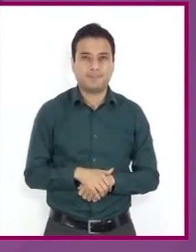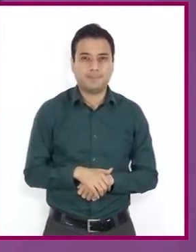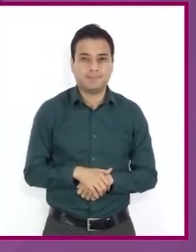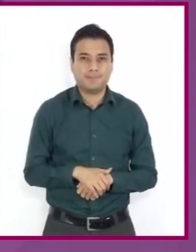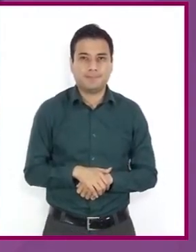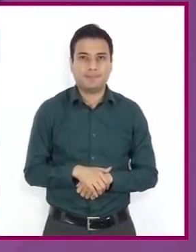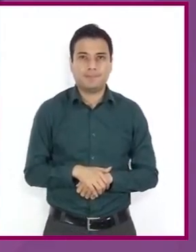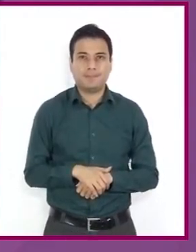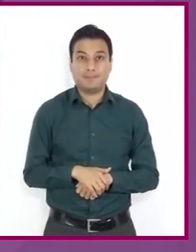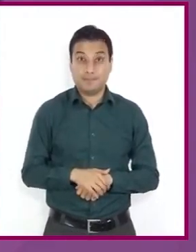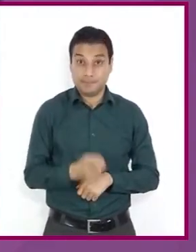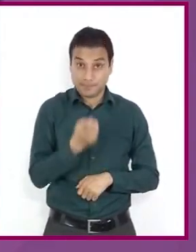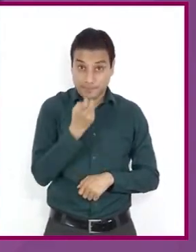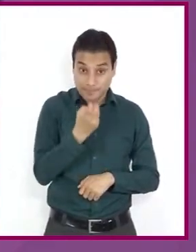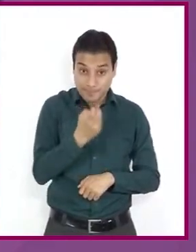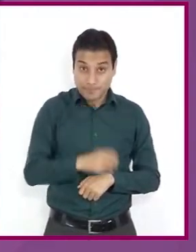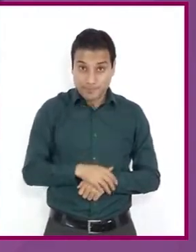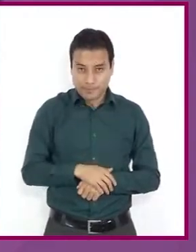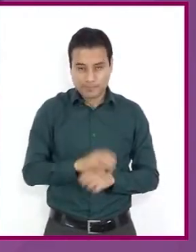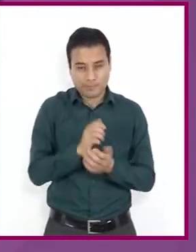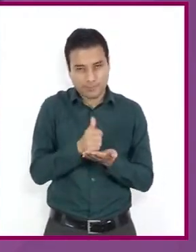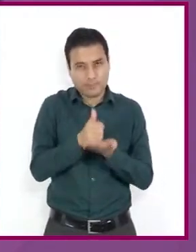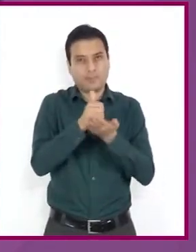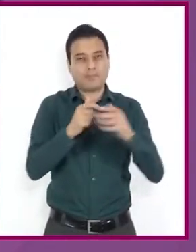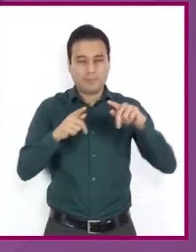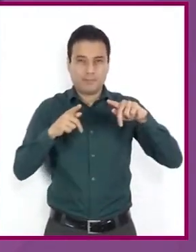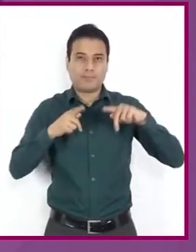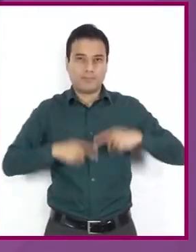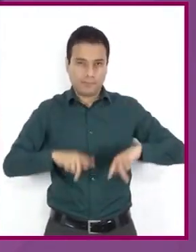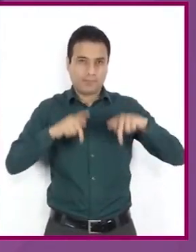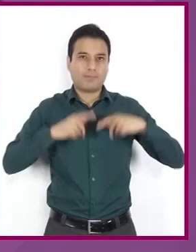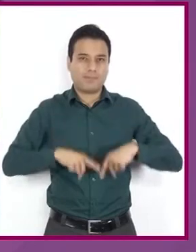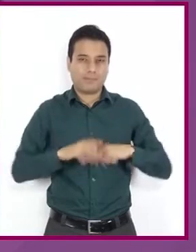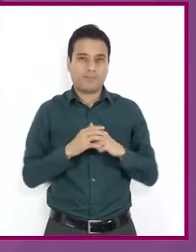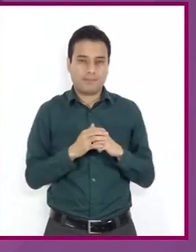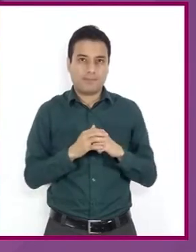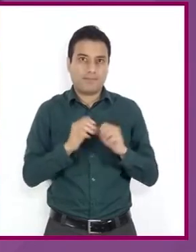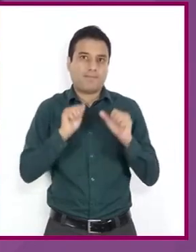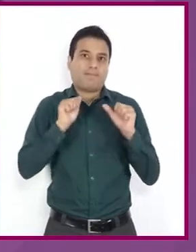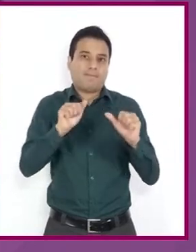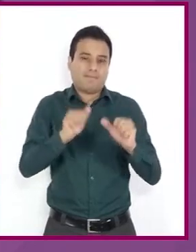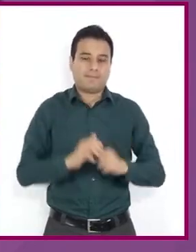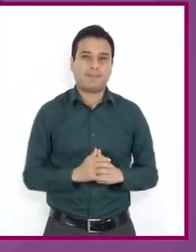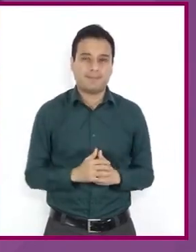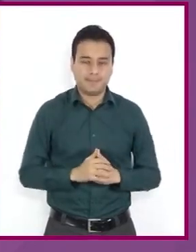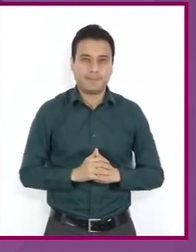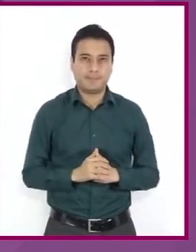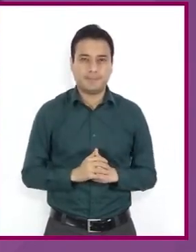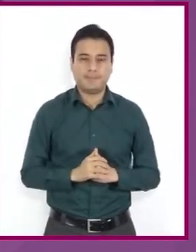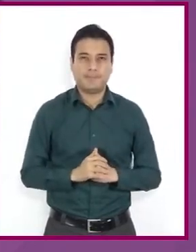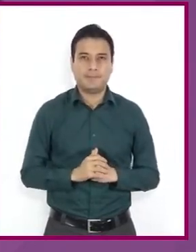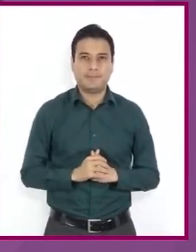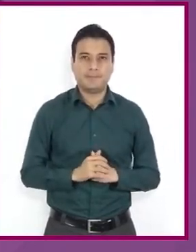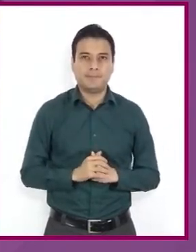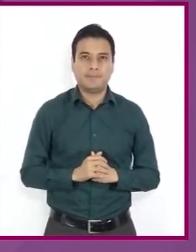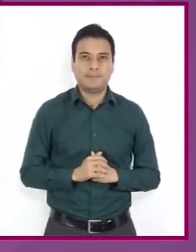Esto, de alguna manera, ayuda a prevenir o aminorar daños en las comunidades.